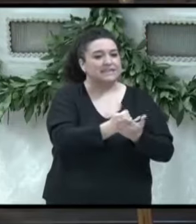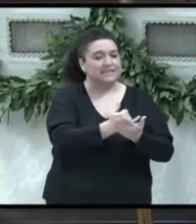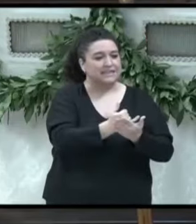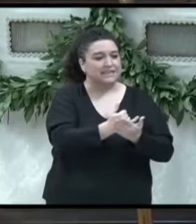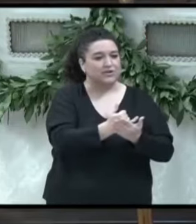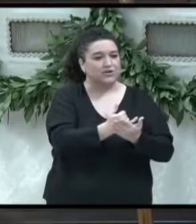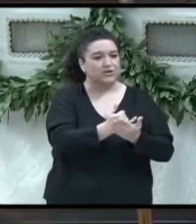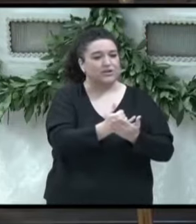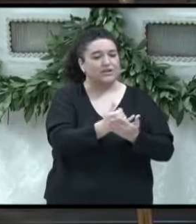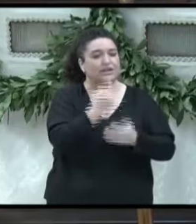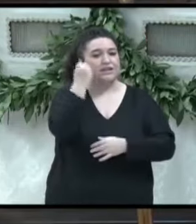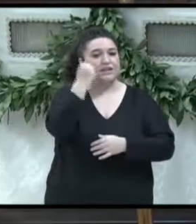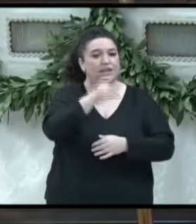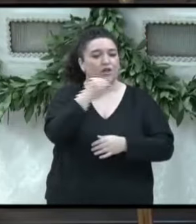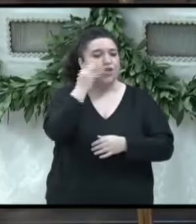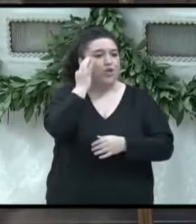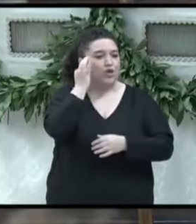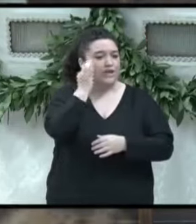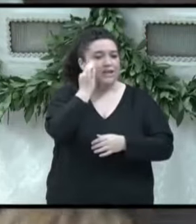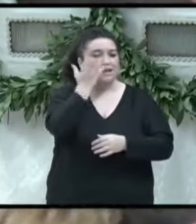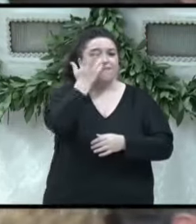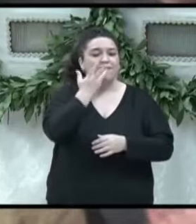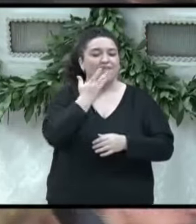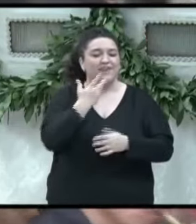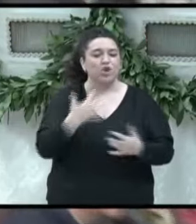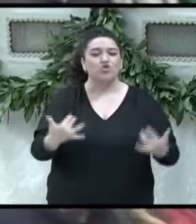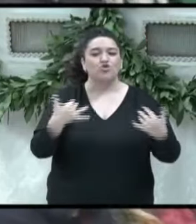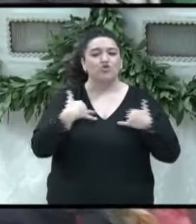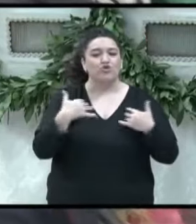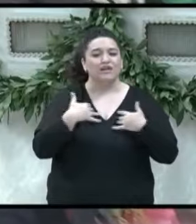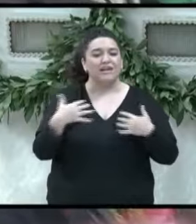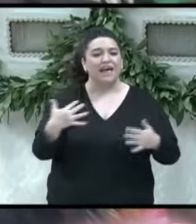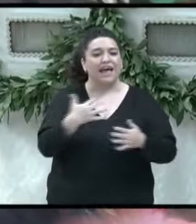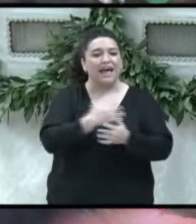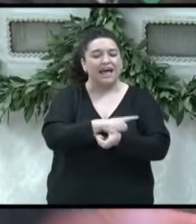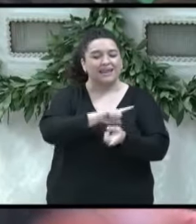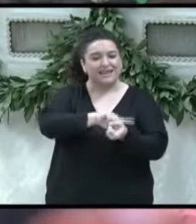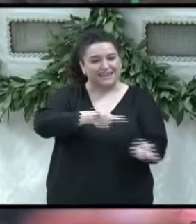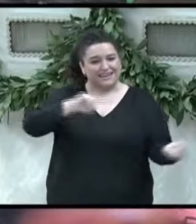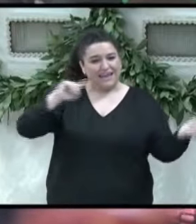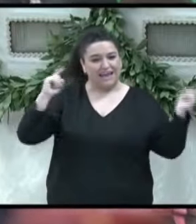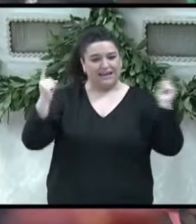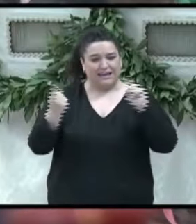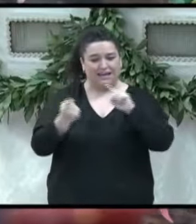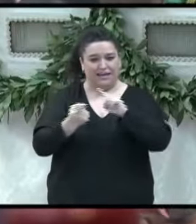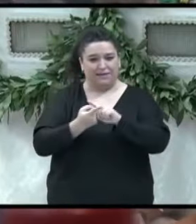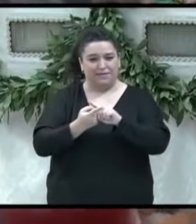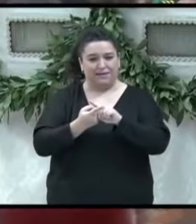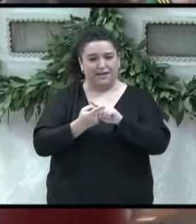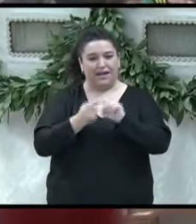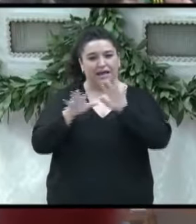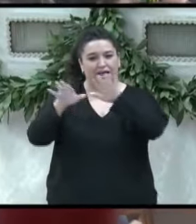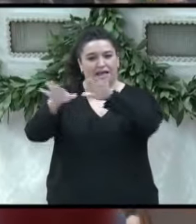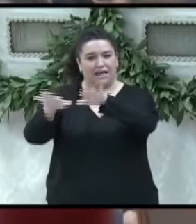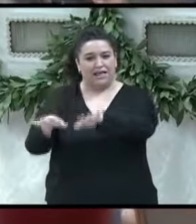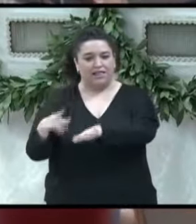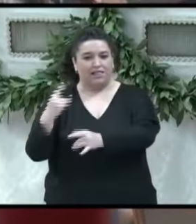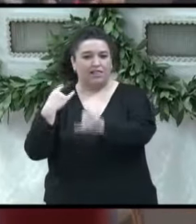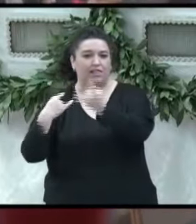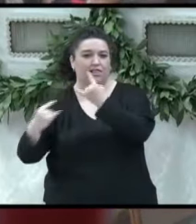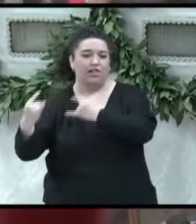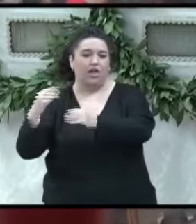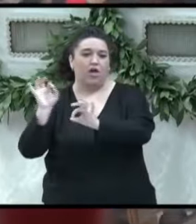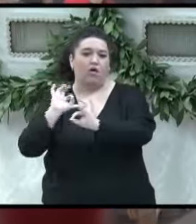un adolescente que prefirió el martirio antes que ceder a las seducciones